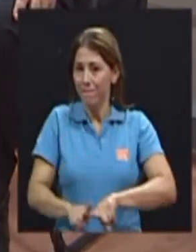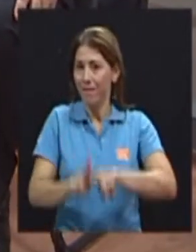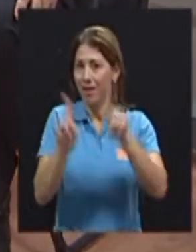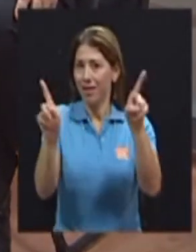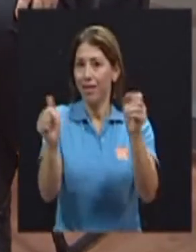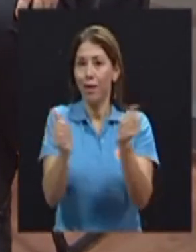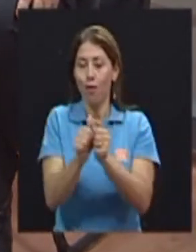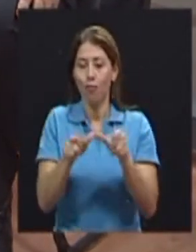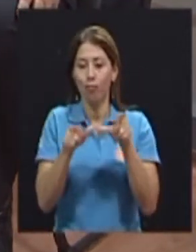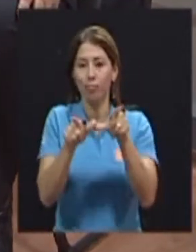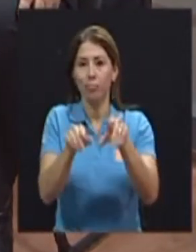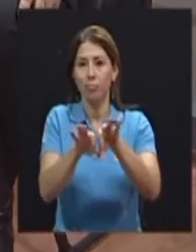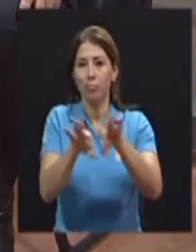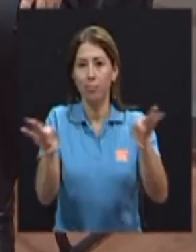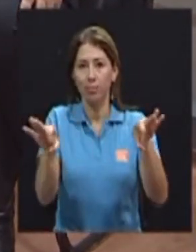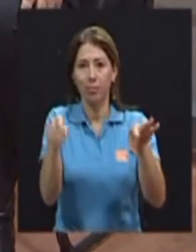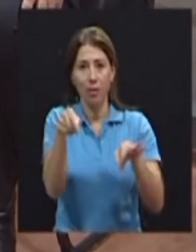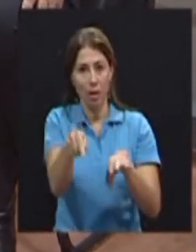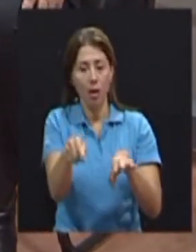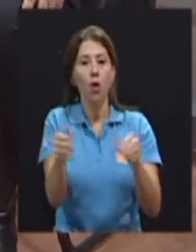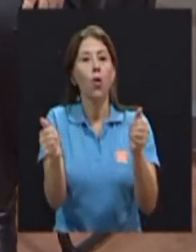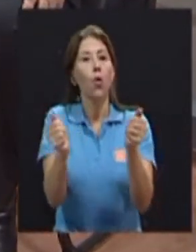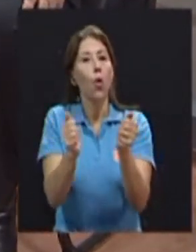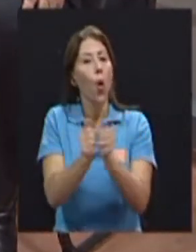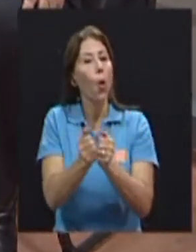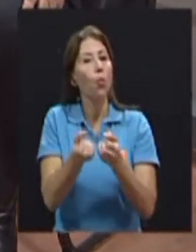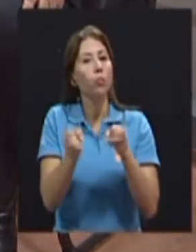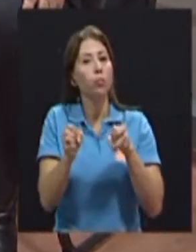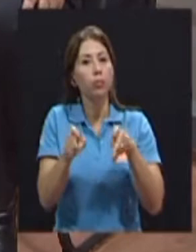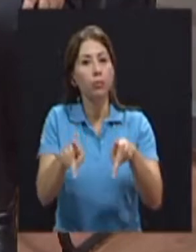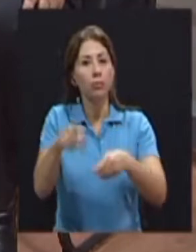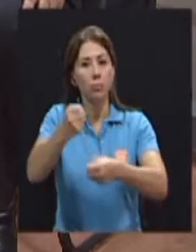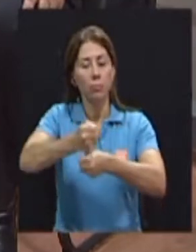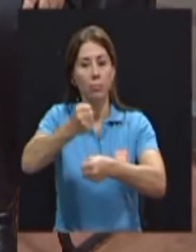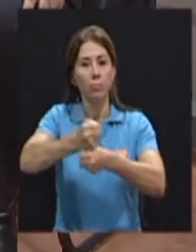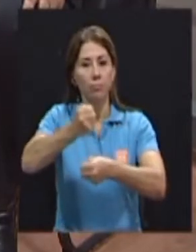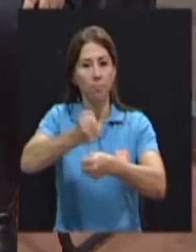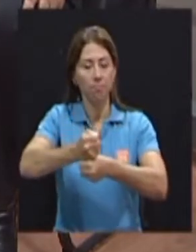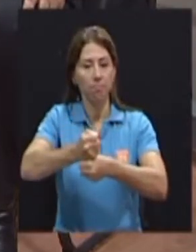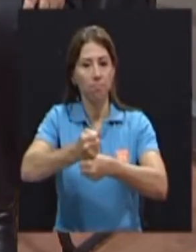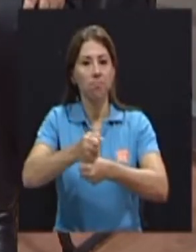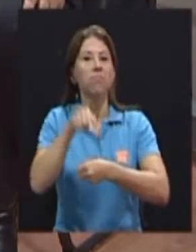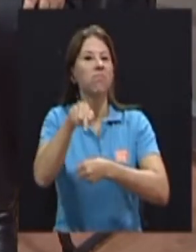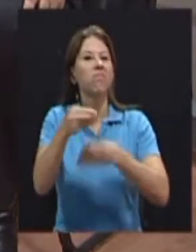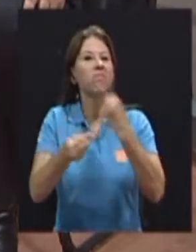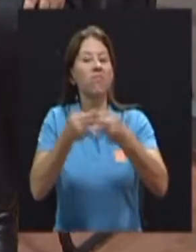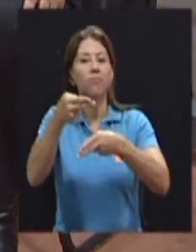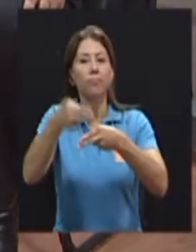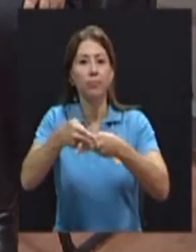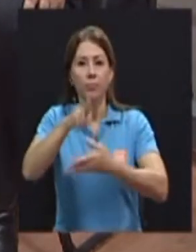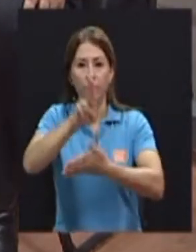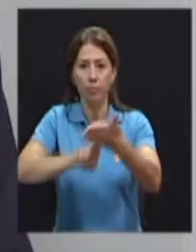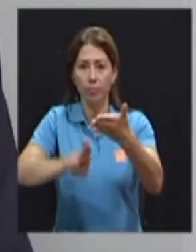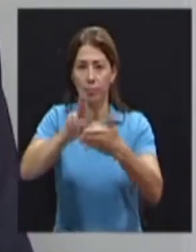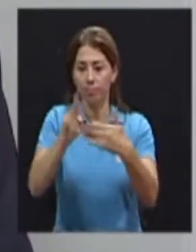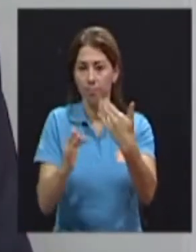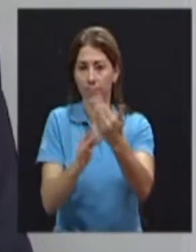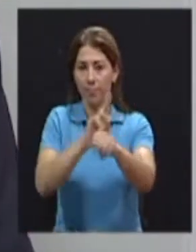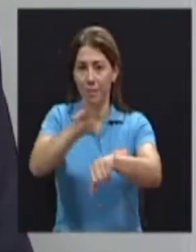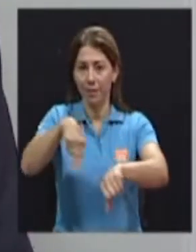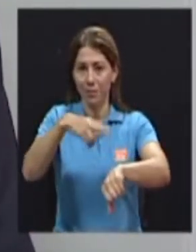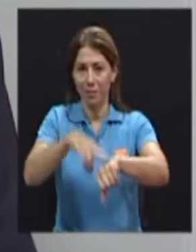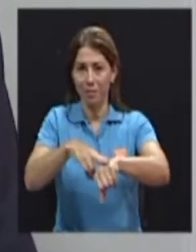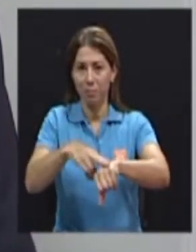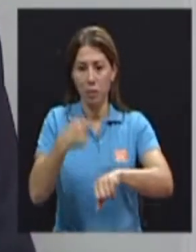diplomados, con empleabilidad, que es la Universidad Técnica Nacional. Yo lo dije mal